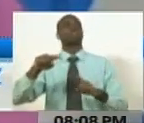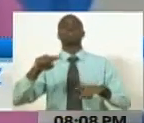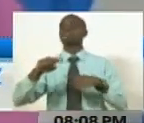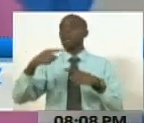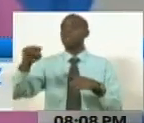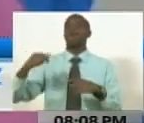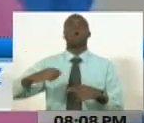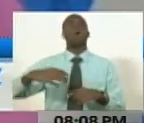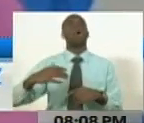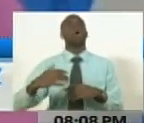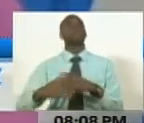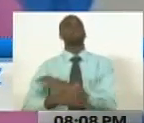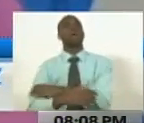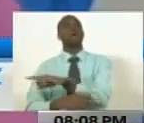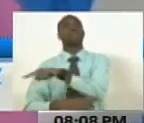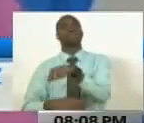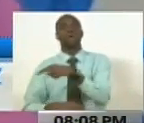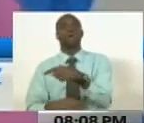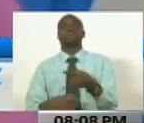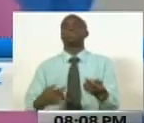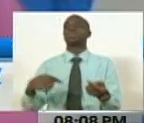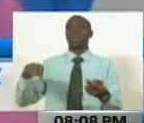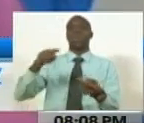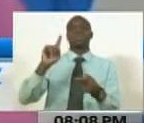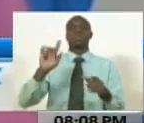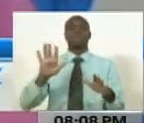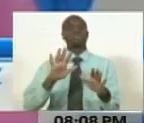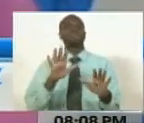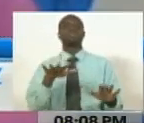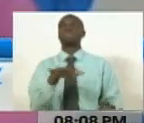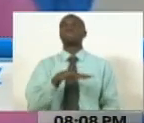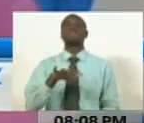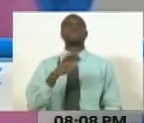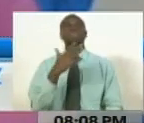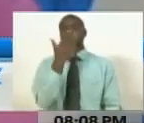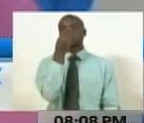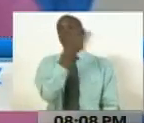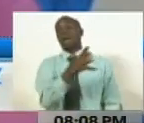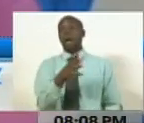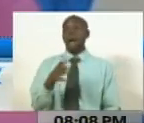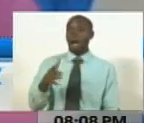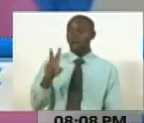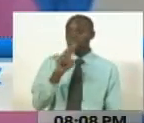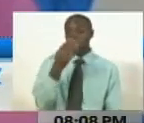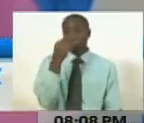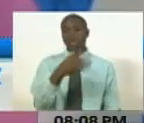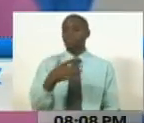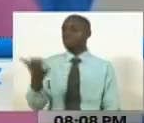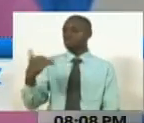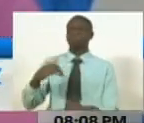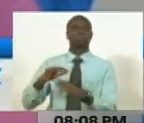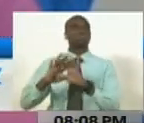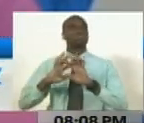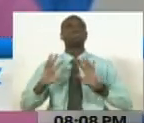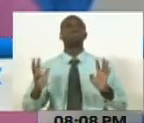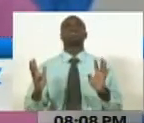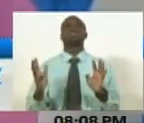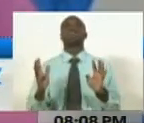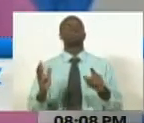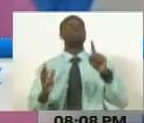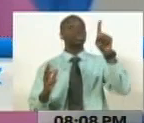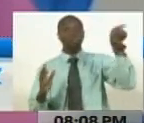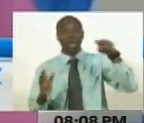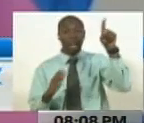opositores, bolivarianos, afecta a todos, a todos. Si quieren dar una